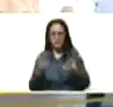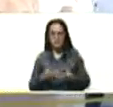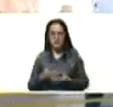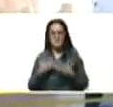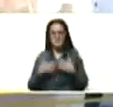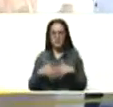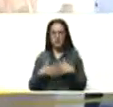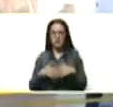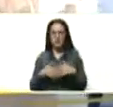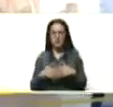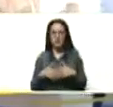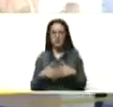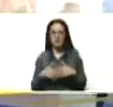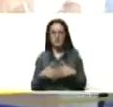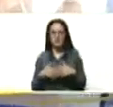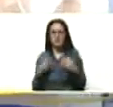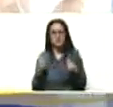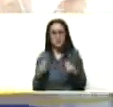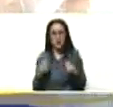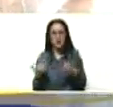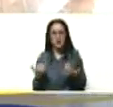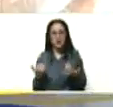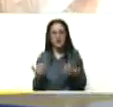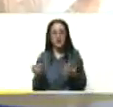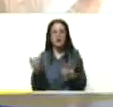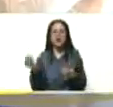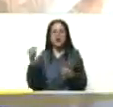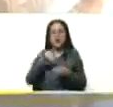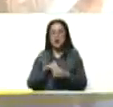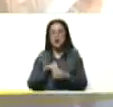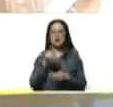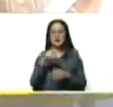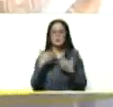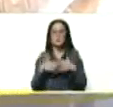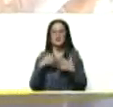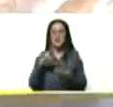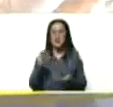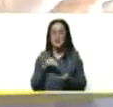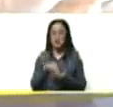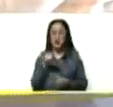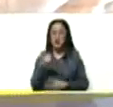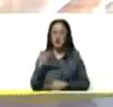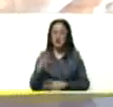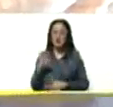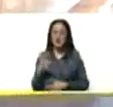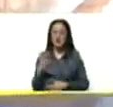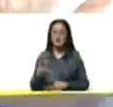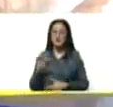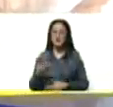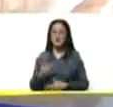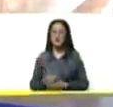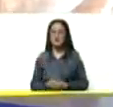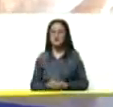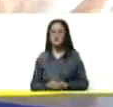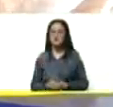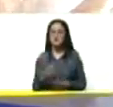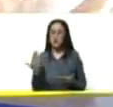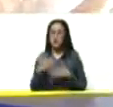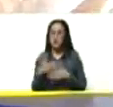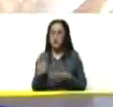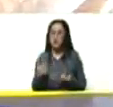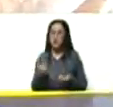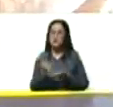eso nos permitió también incorporar empresas nacionales. Muy importante. El bloqueo ayudó en ese aspecto,